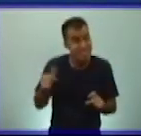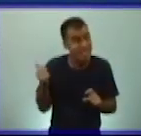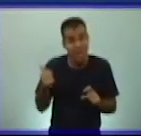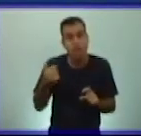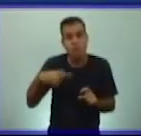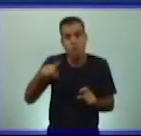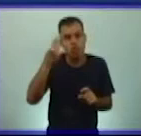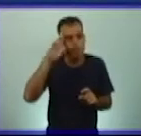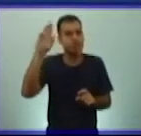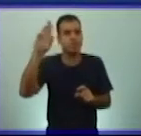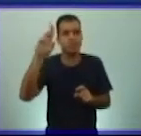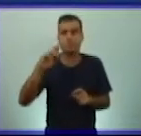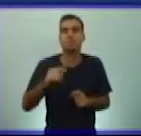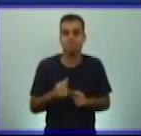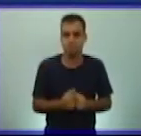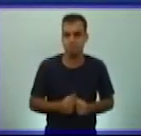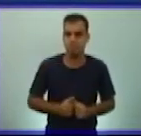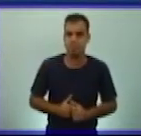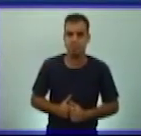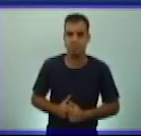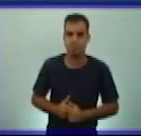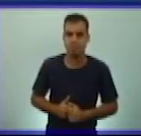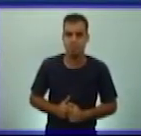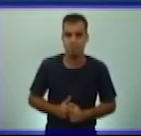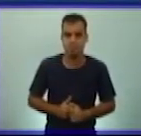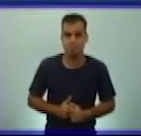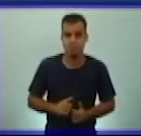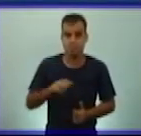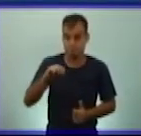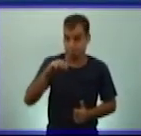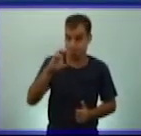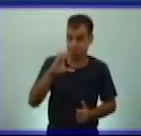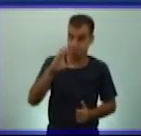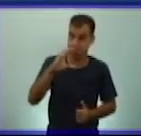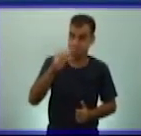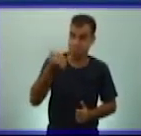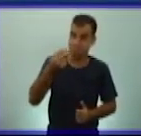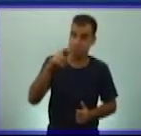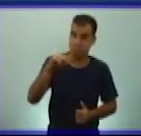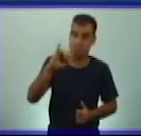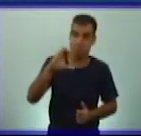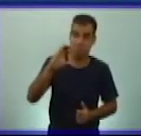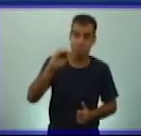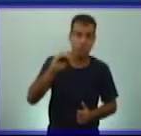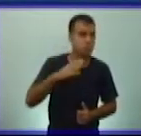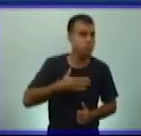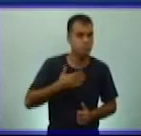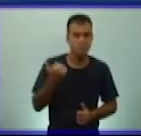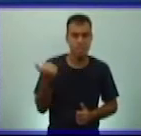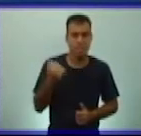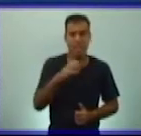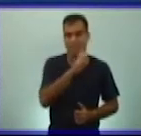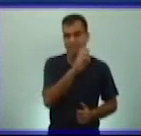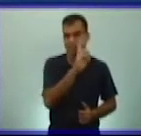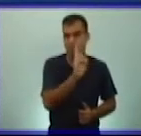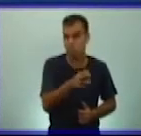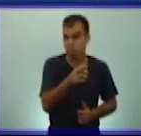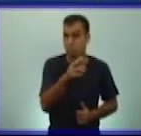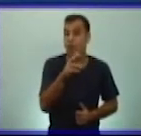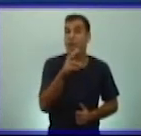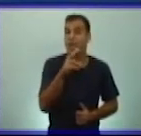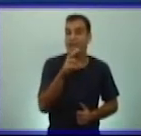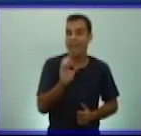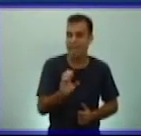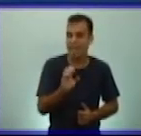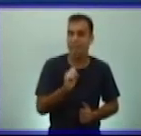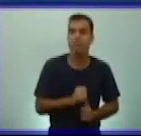suyas. Recordar que en el caso mecánico hablábamos de la energía potencial elástica o la